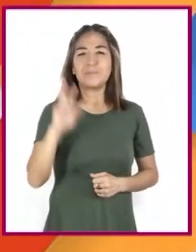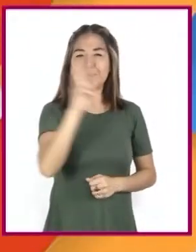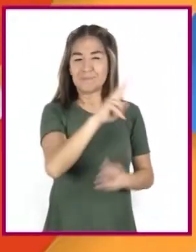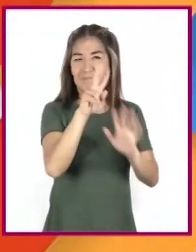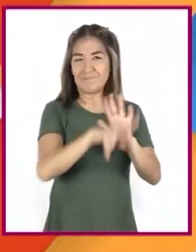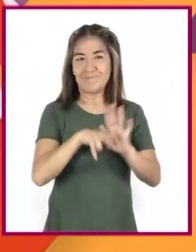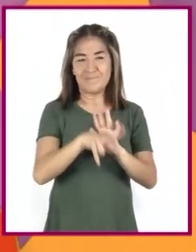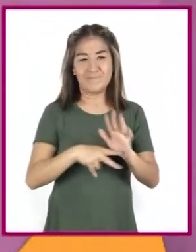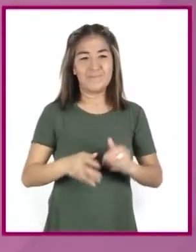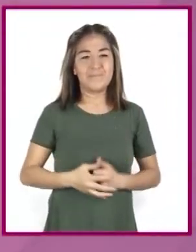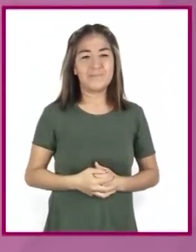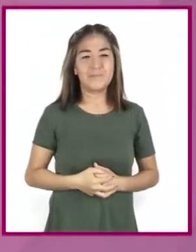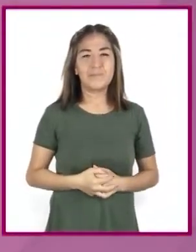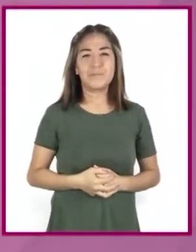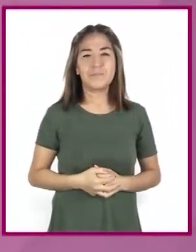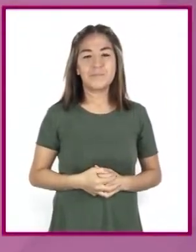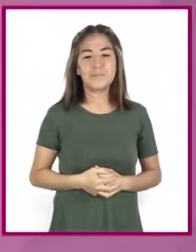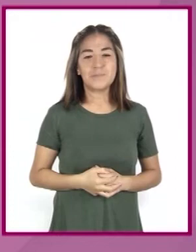al video.